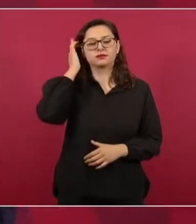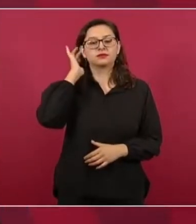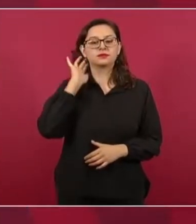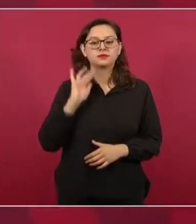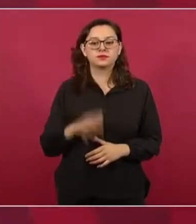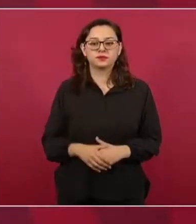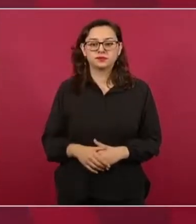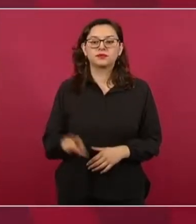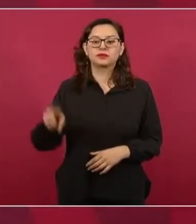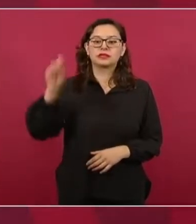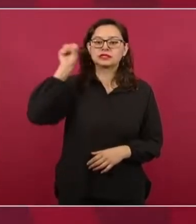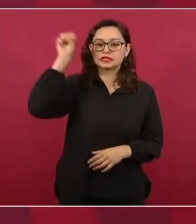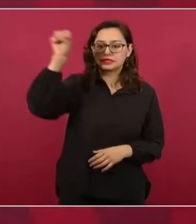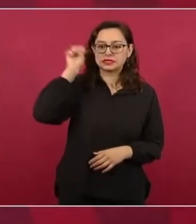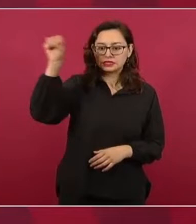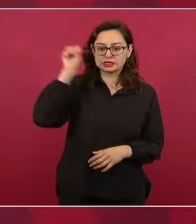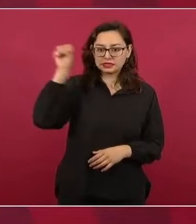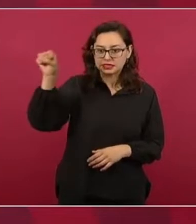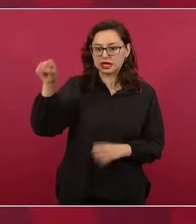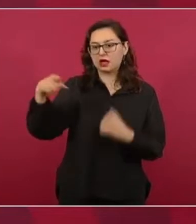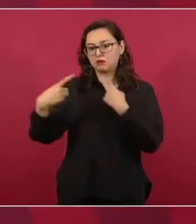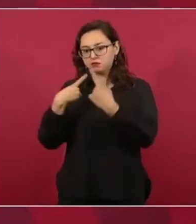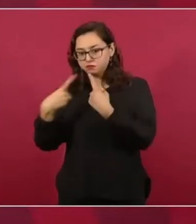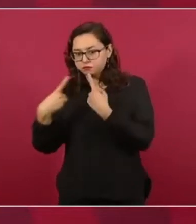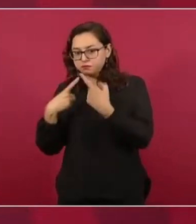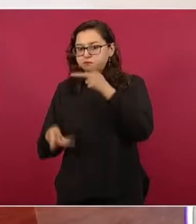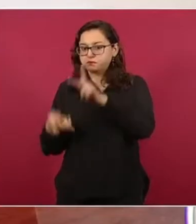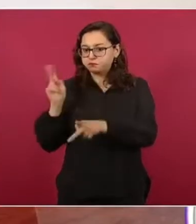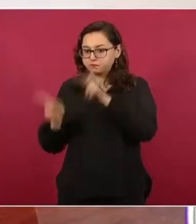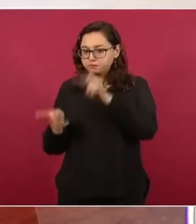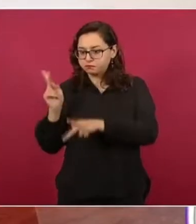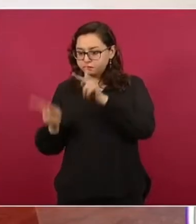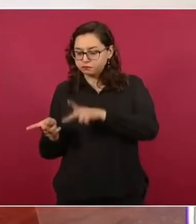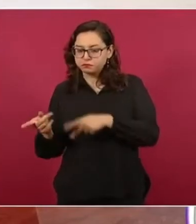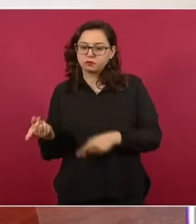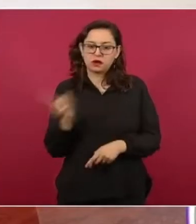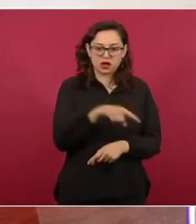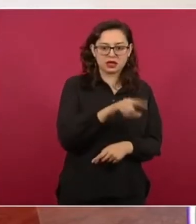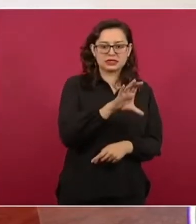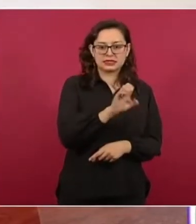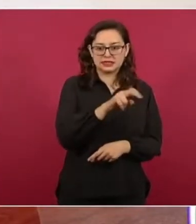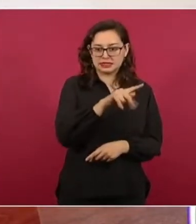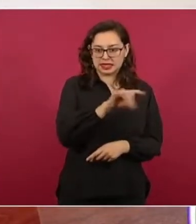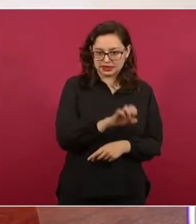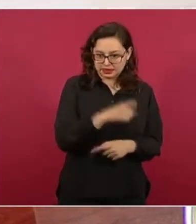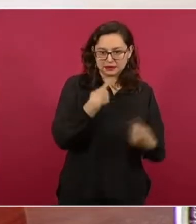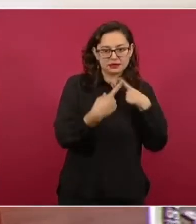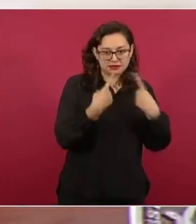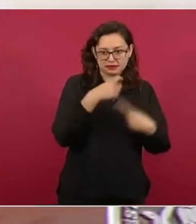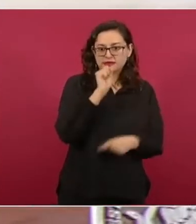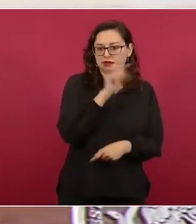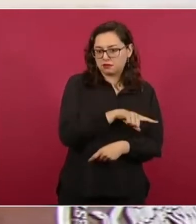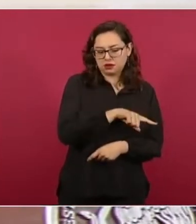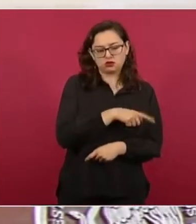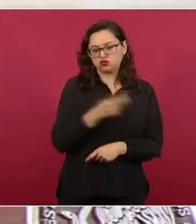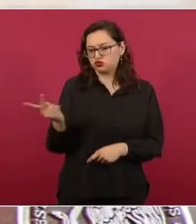el sindicato y también con la CENTE, porque respetamos a las